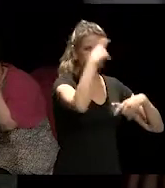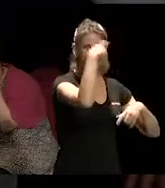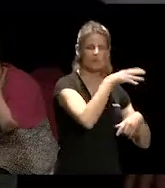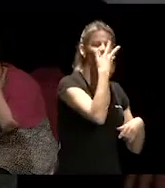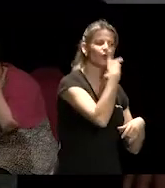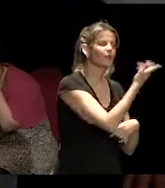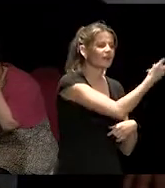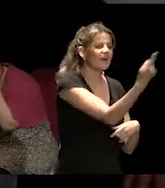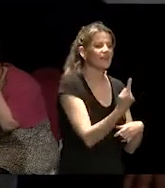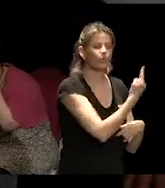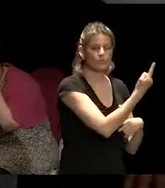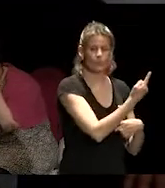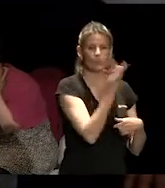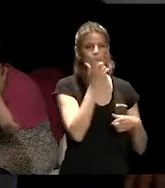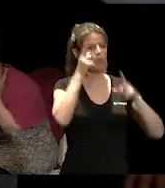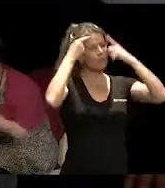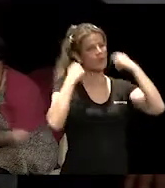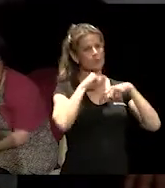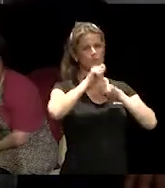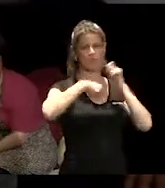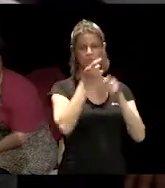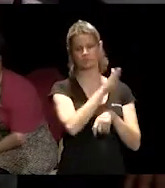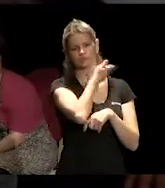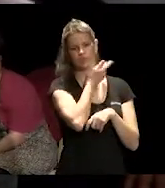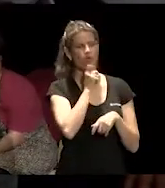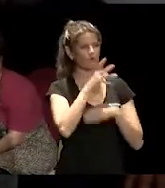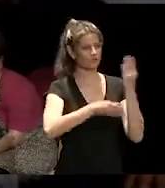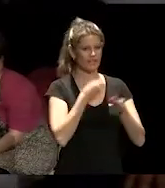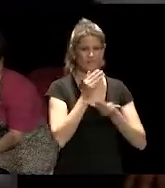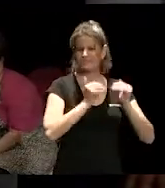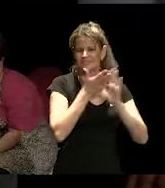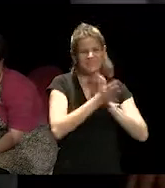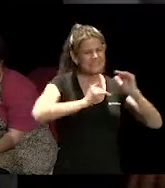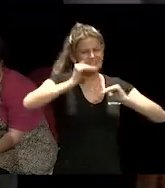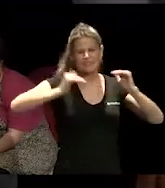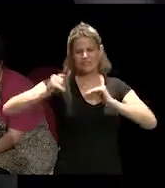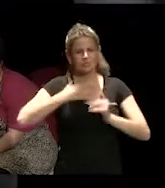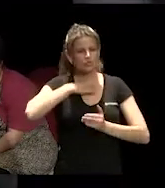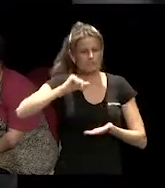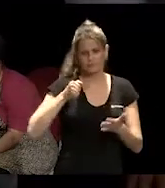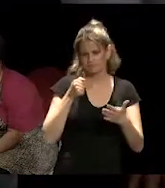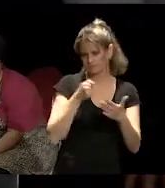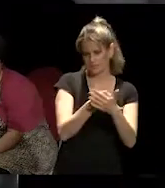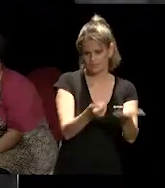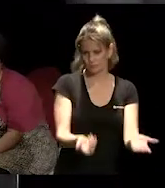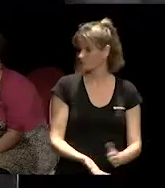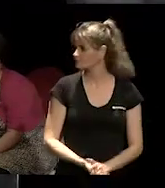desde cómo se coloca uno el pañuelo en el Senegal, es decir, de muchos niveles posibles. De acuerdo. Bueno, veo